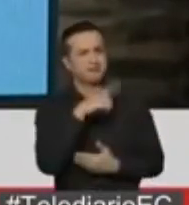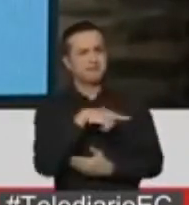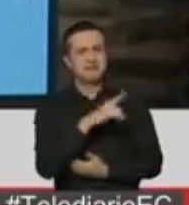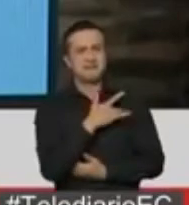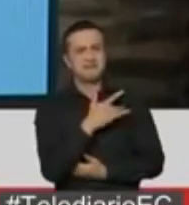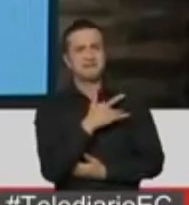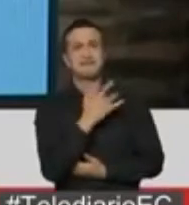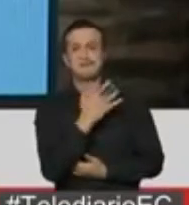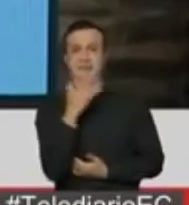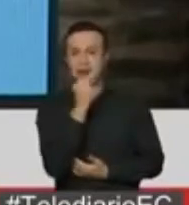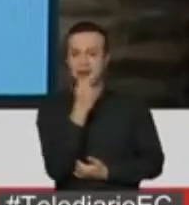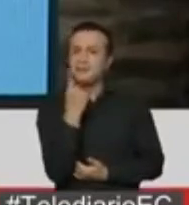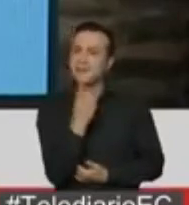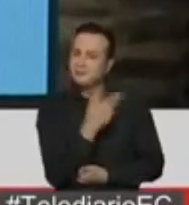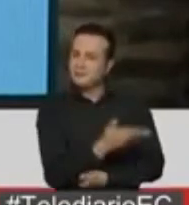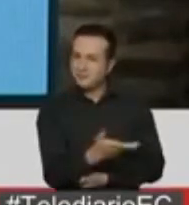afectadas.